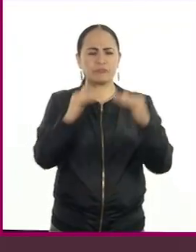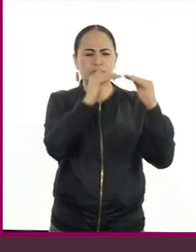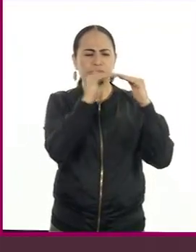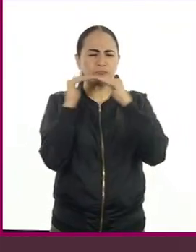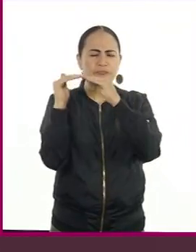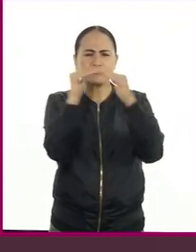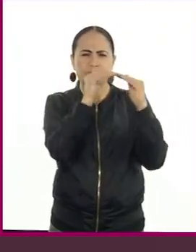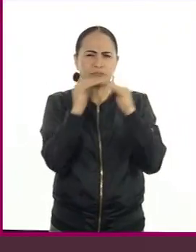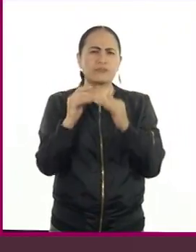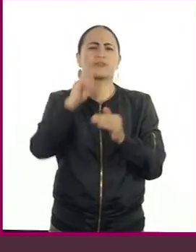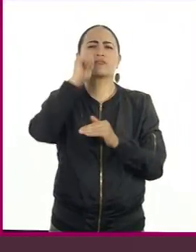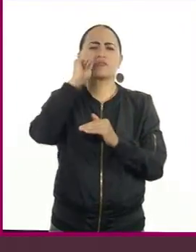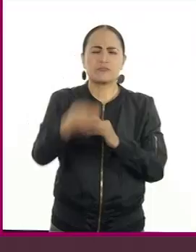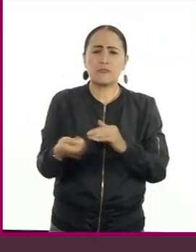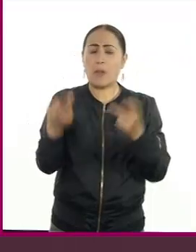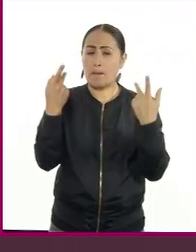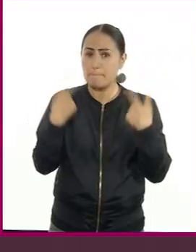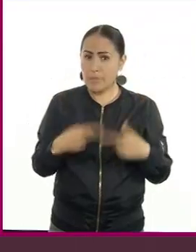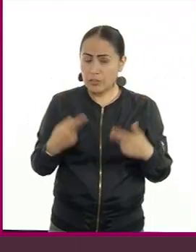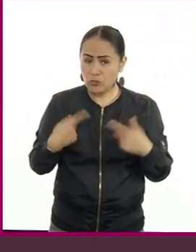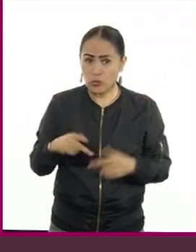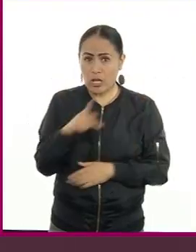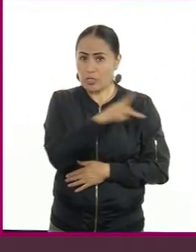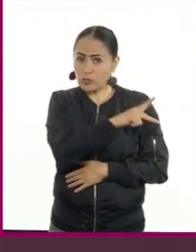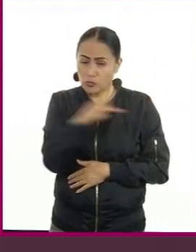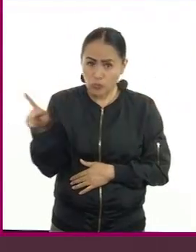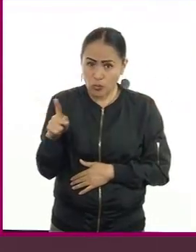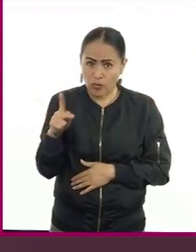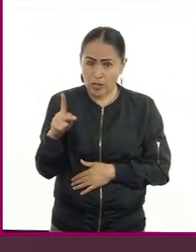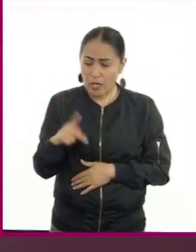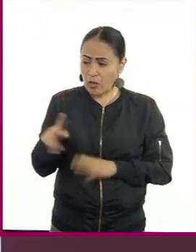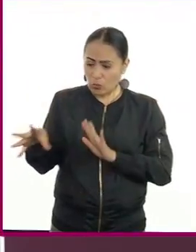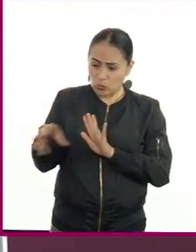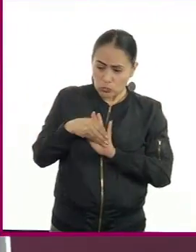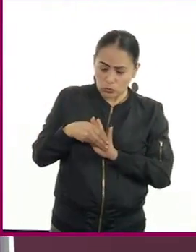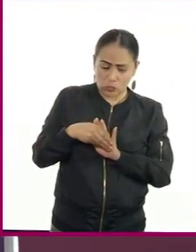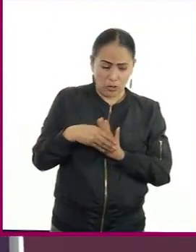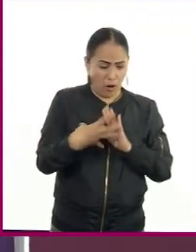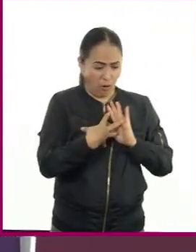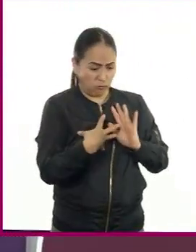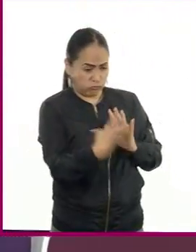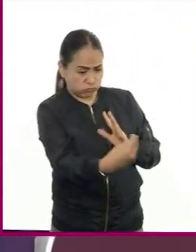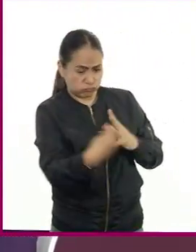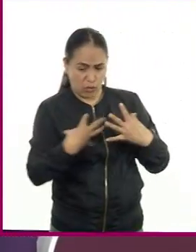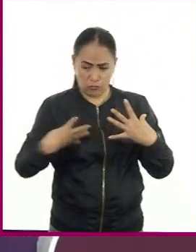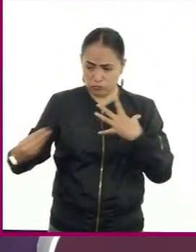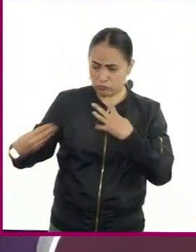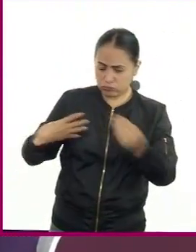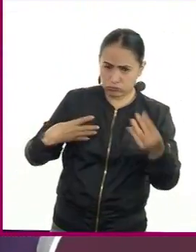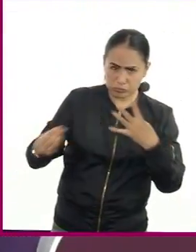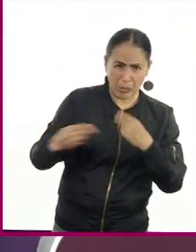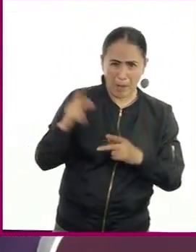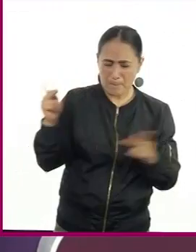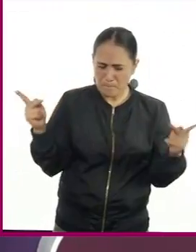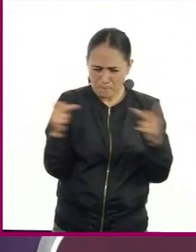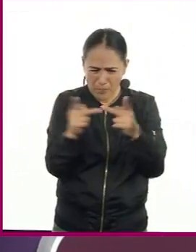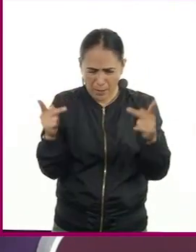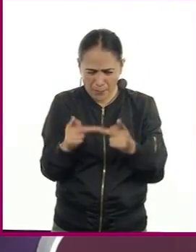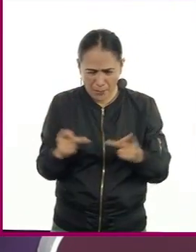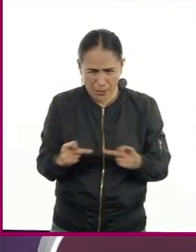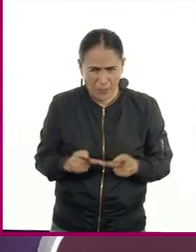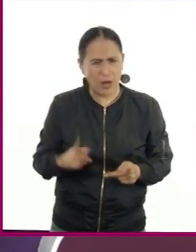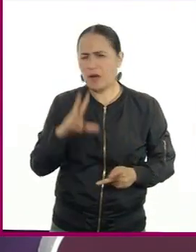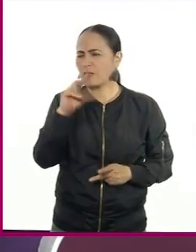decir que todas las personas vamos a ser una copia de cada quien, sino que el valor y el derecho a